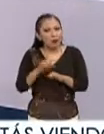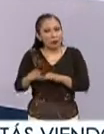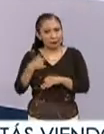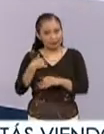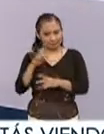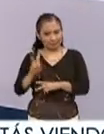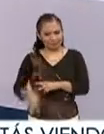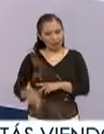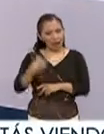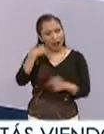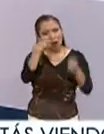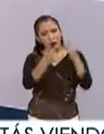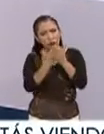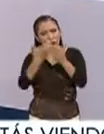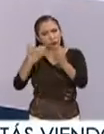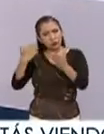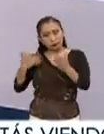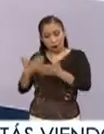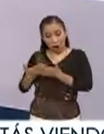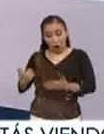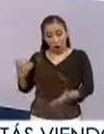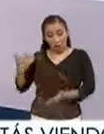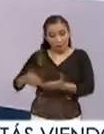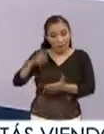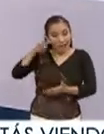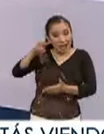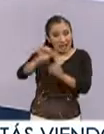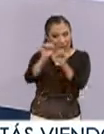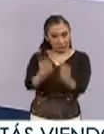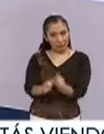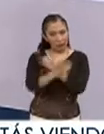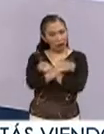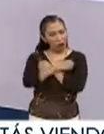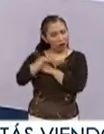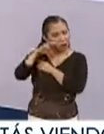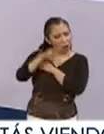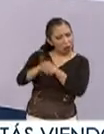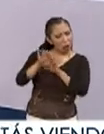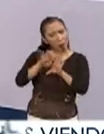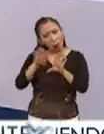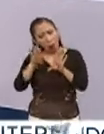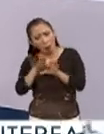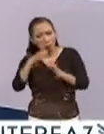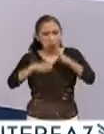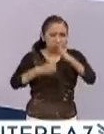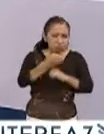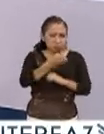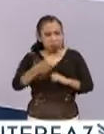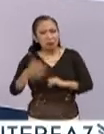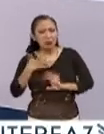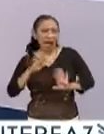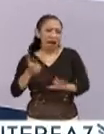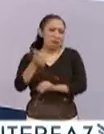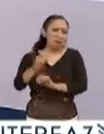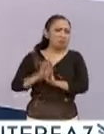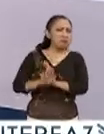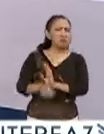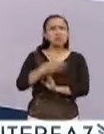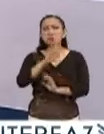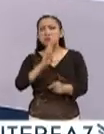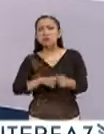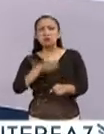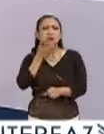de hecho de algunas décadas a la fecha, la presencia de un sistema educativo bastante estructurado parece ser tan obvio,